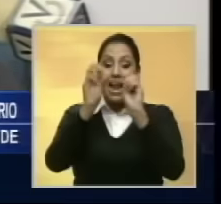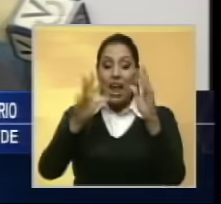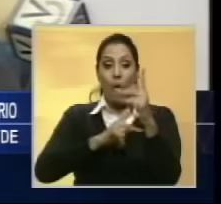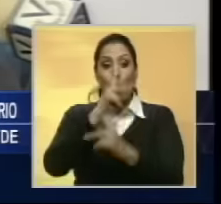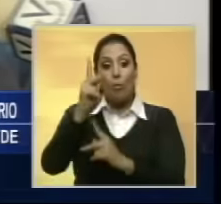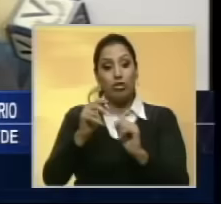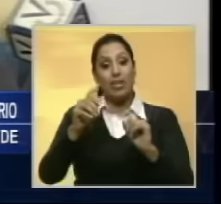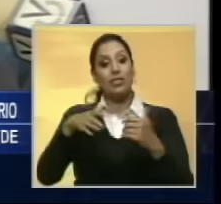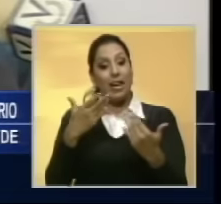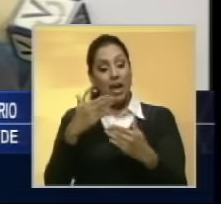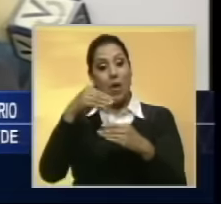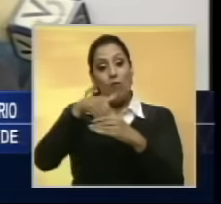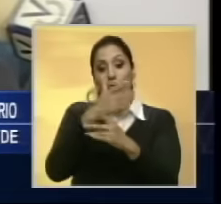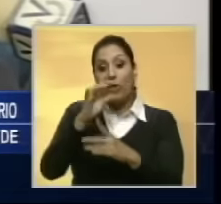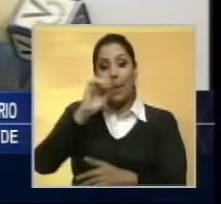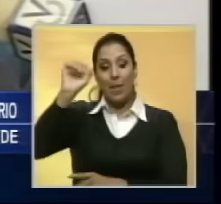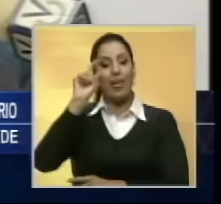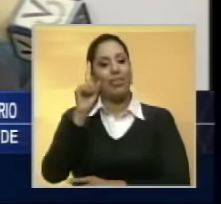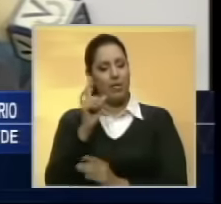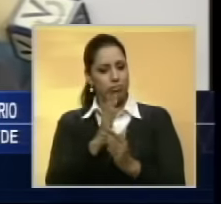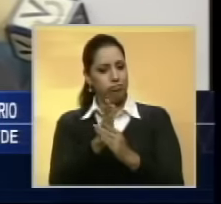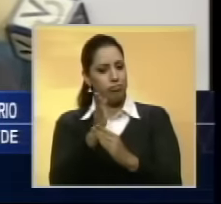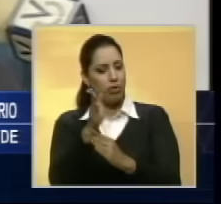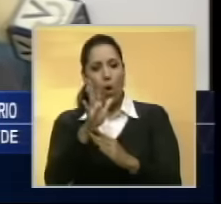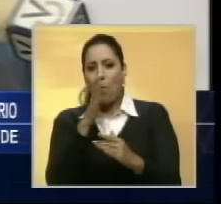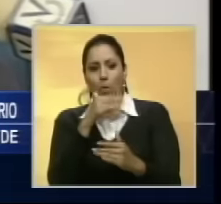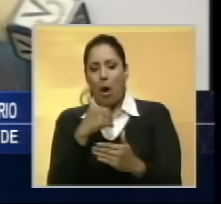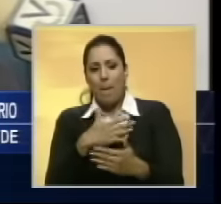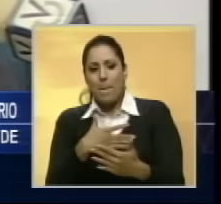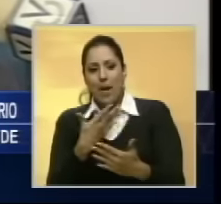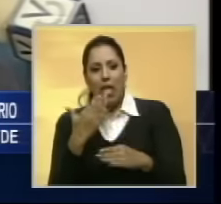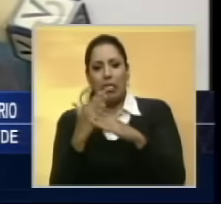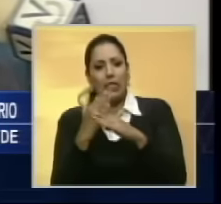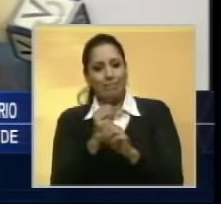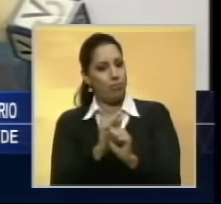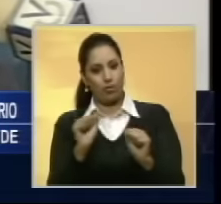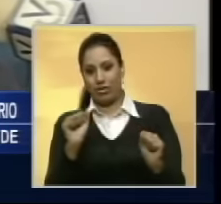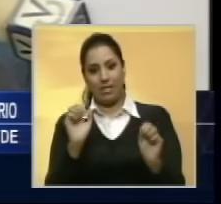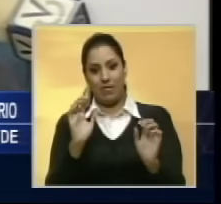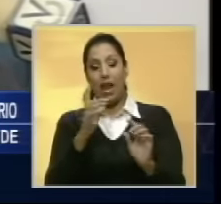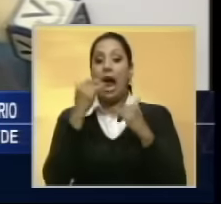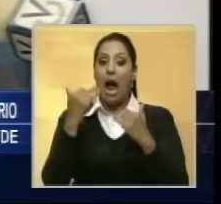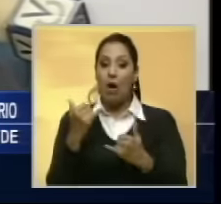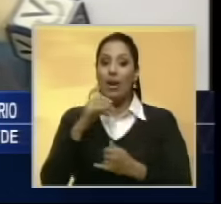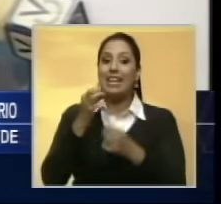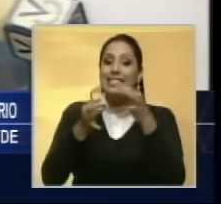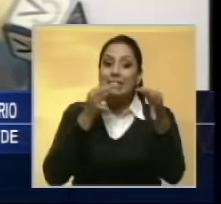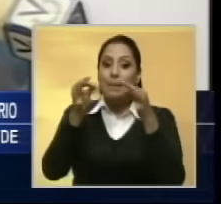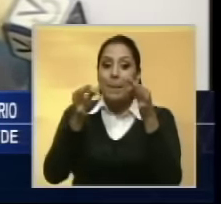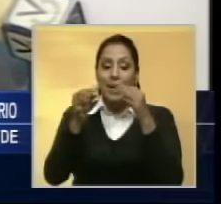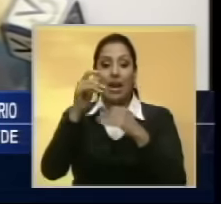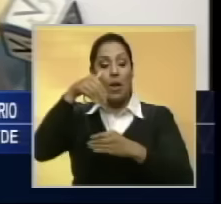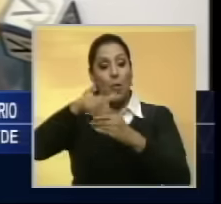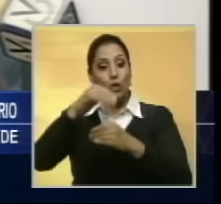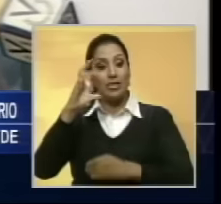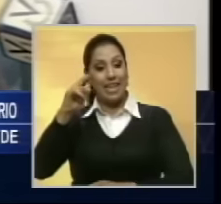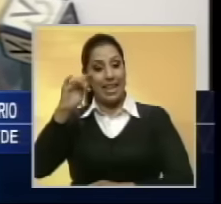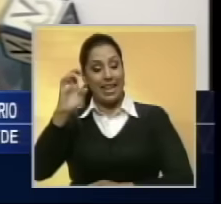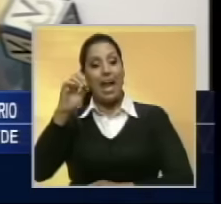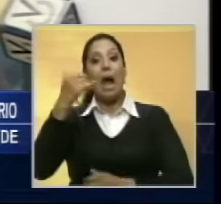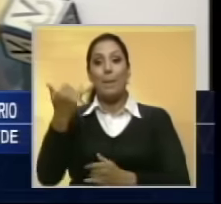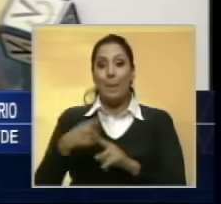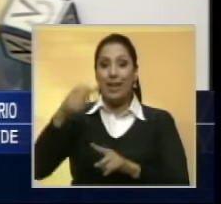proceso de activación del revocatorio sigue su curso porque no tienen posibilidad de paralizarlo. Explicó que es la sala electoral del TSJ